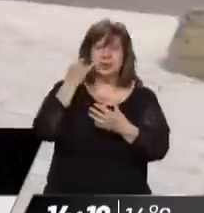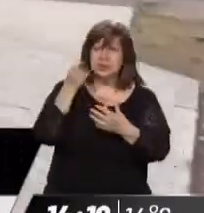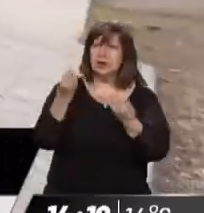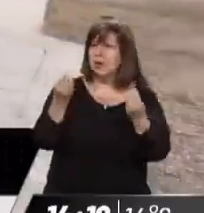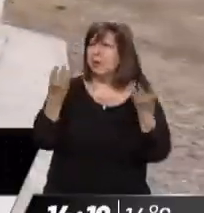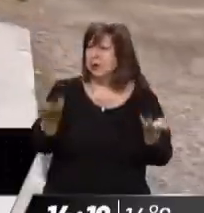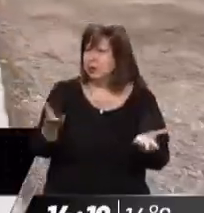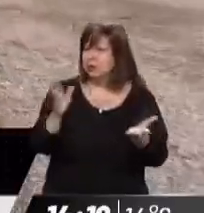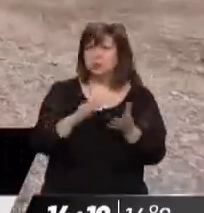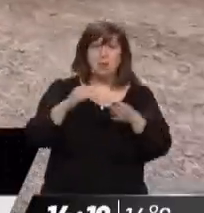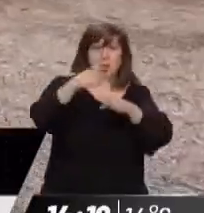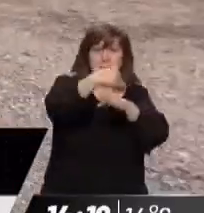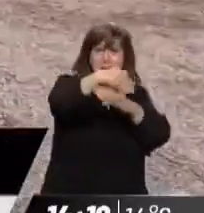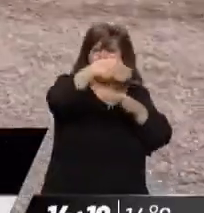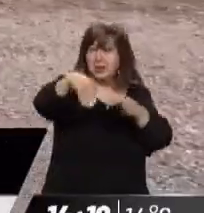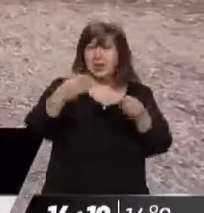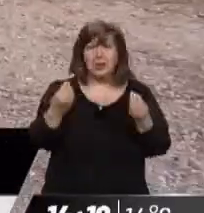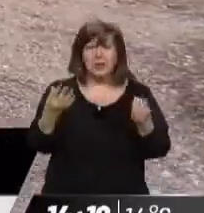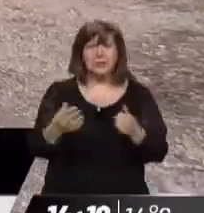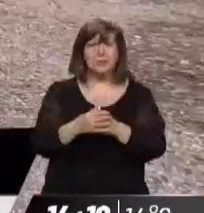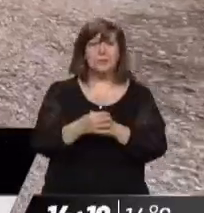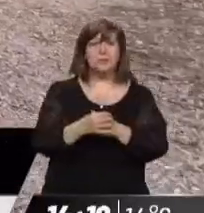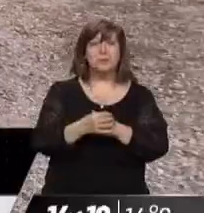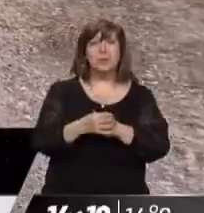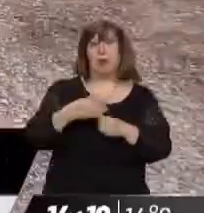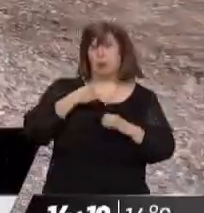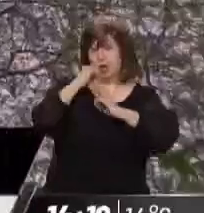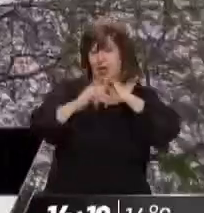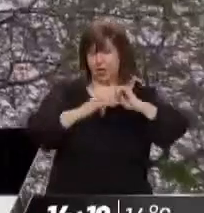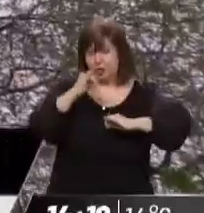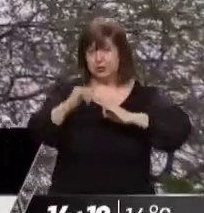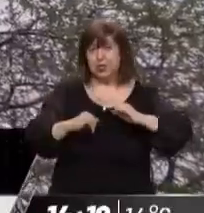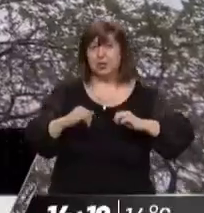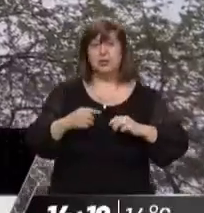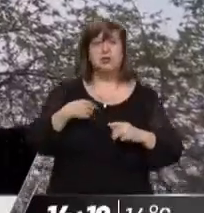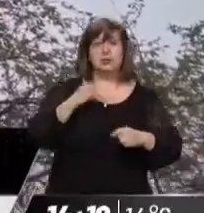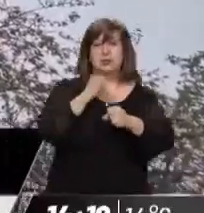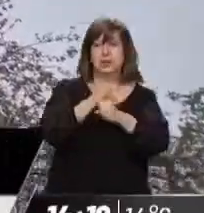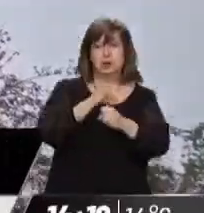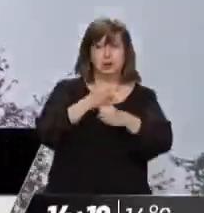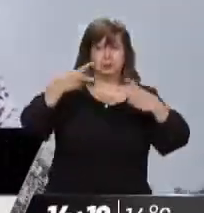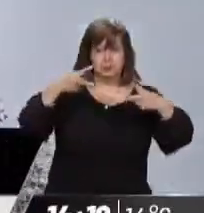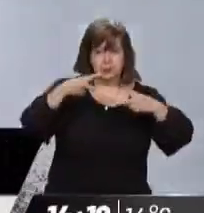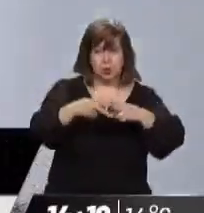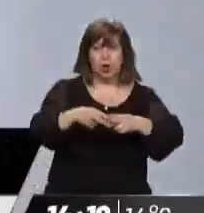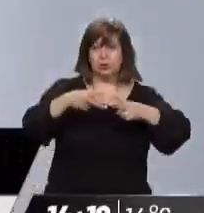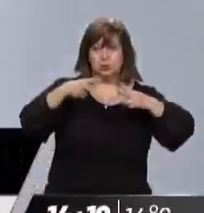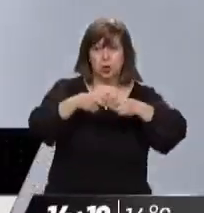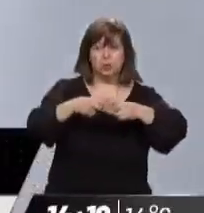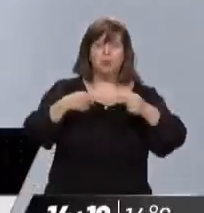semana, ¿qué ha ocurrido en esta cuadra y en cuadras vecinas? Bueno, en realidad la verdad es que no nos han dejado trabajar porque a partir del domingo,